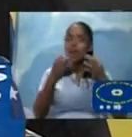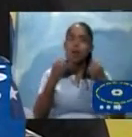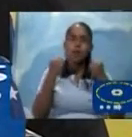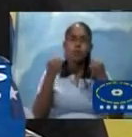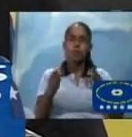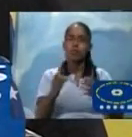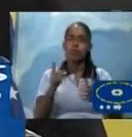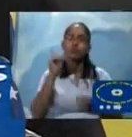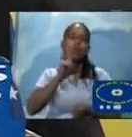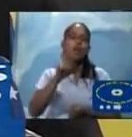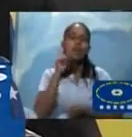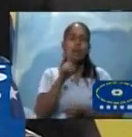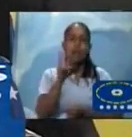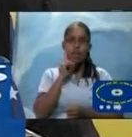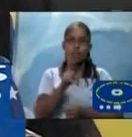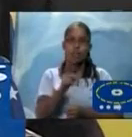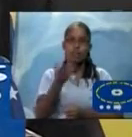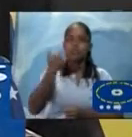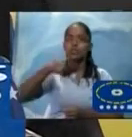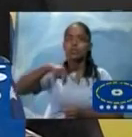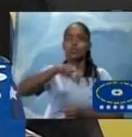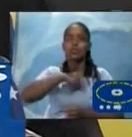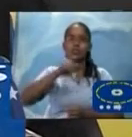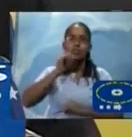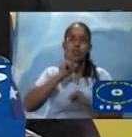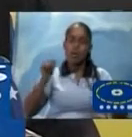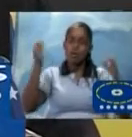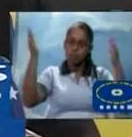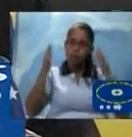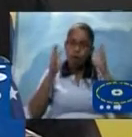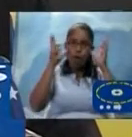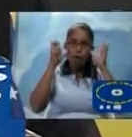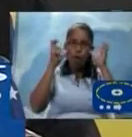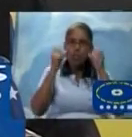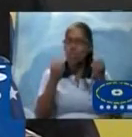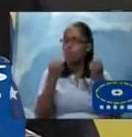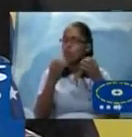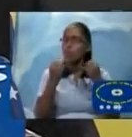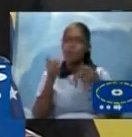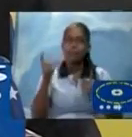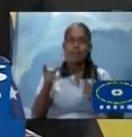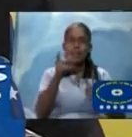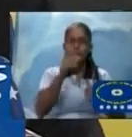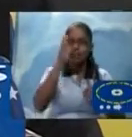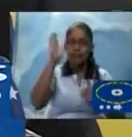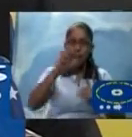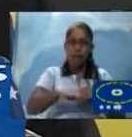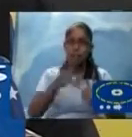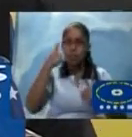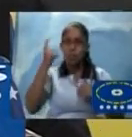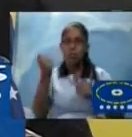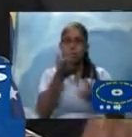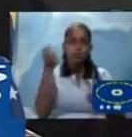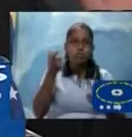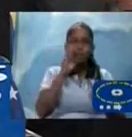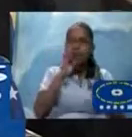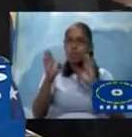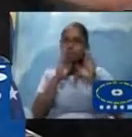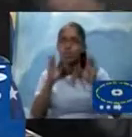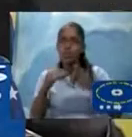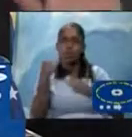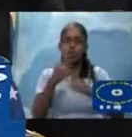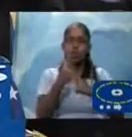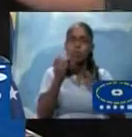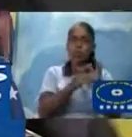muchos engañarán. Nosotros hemos oído de cuánta gente anda por allí anunciándose como